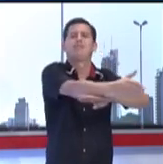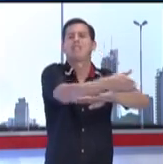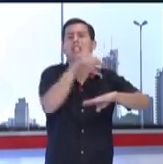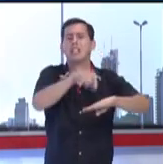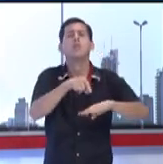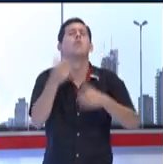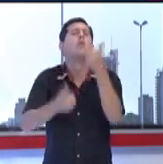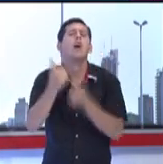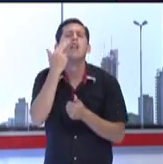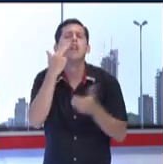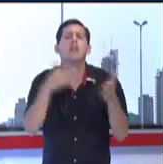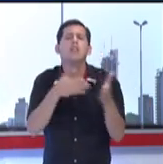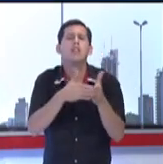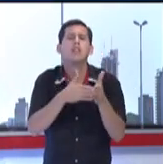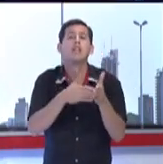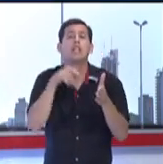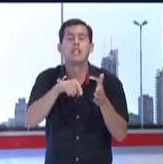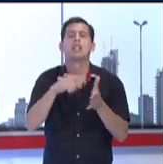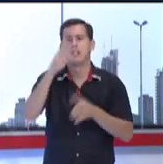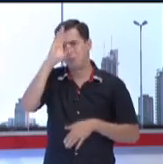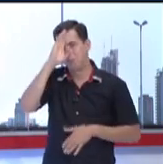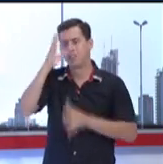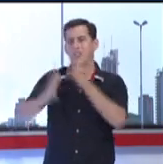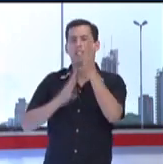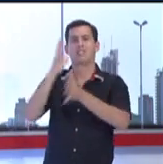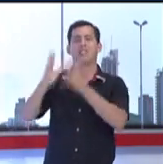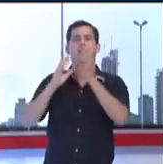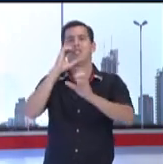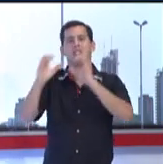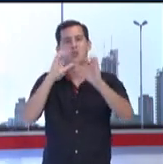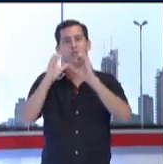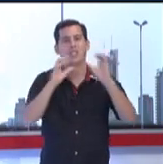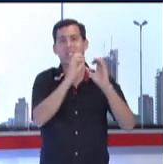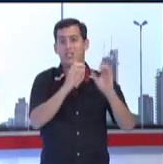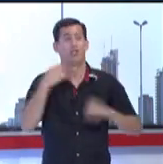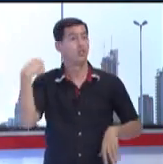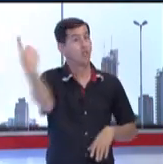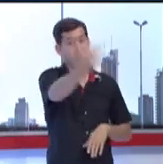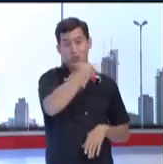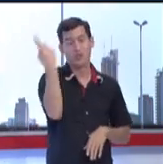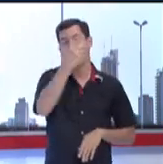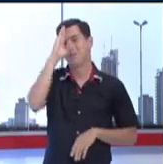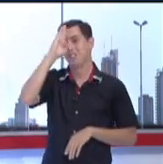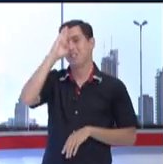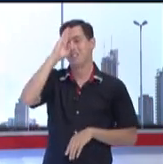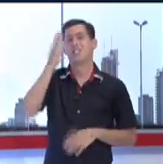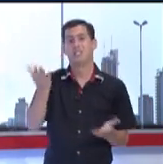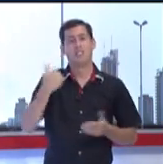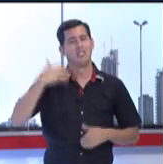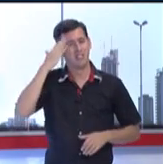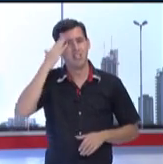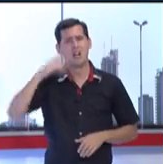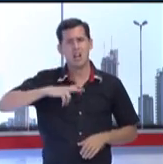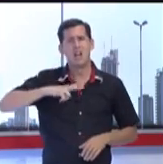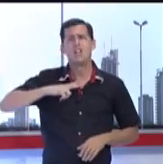y que es poder aprender y poder manejar entre todos la lengua de señas. Si bien sabemos que hay